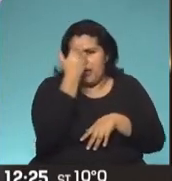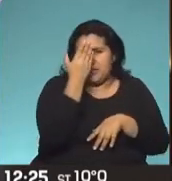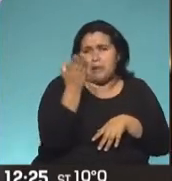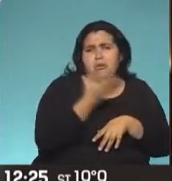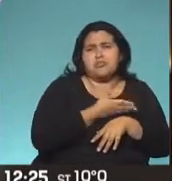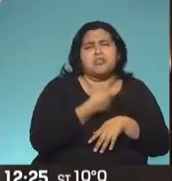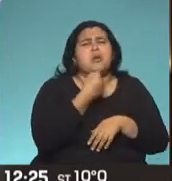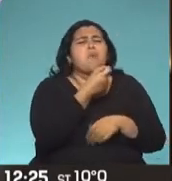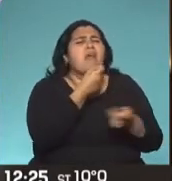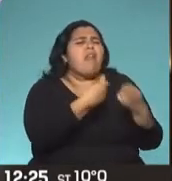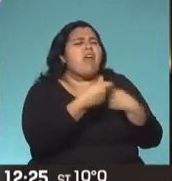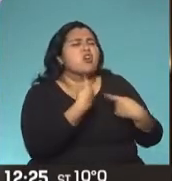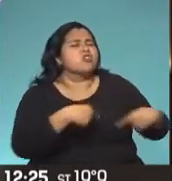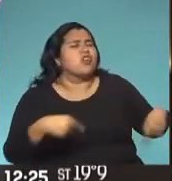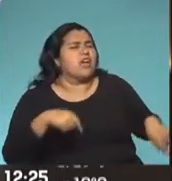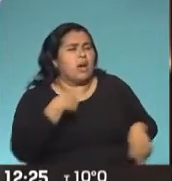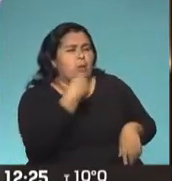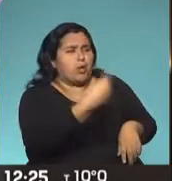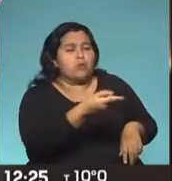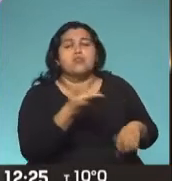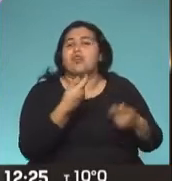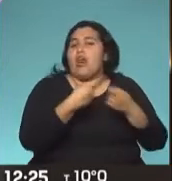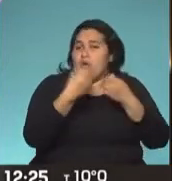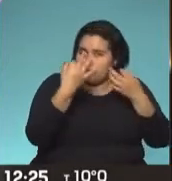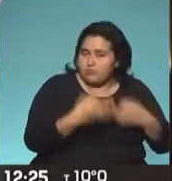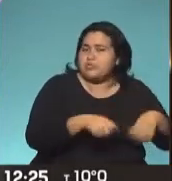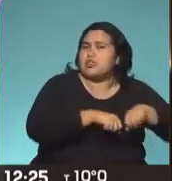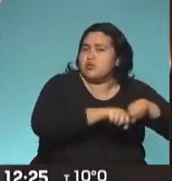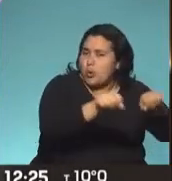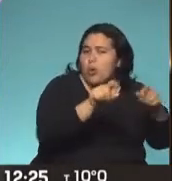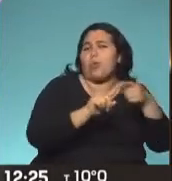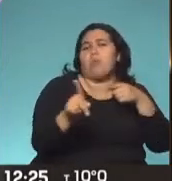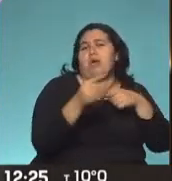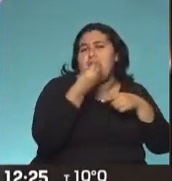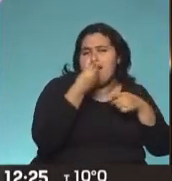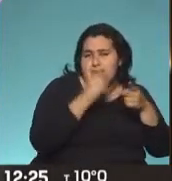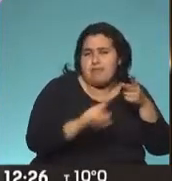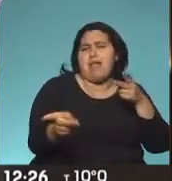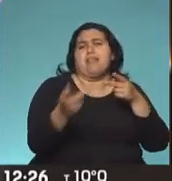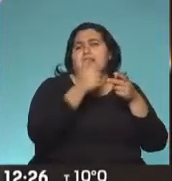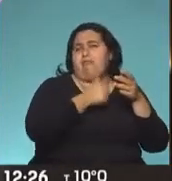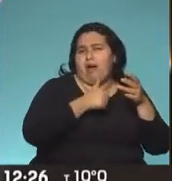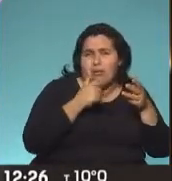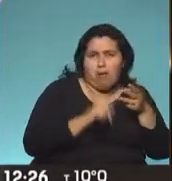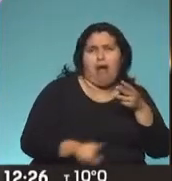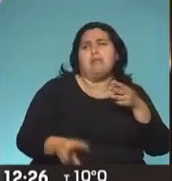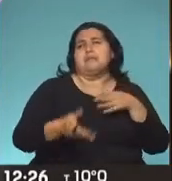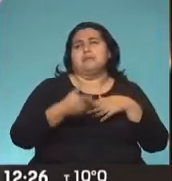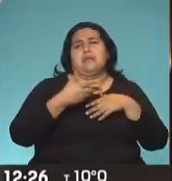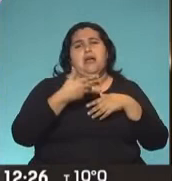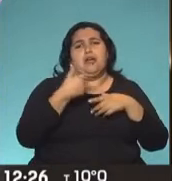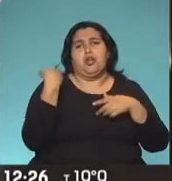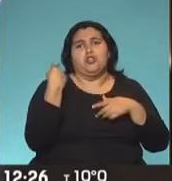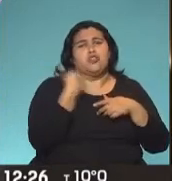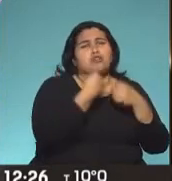de comercio de semillas están por ejemplo todas las cadenas grandes supermercados alimentos alimentos farmacia hicimos una encuesta